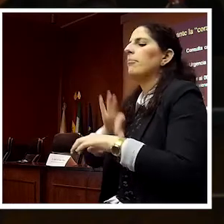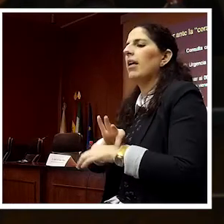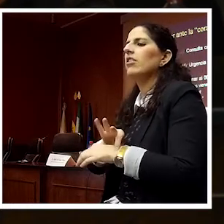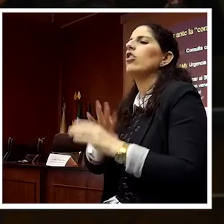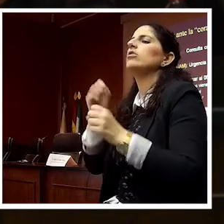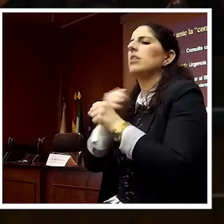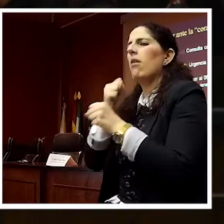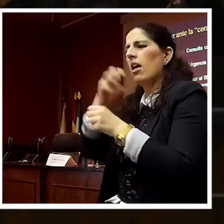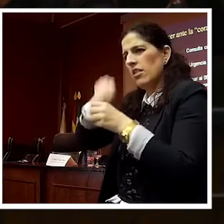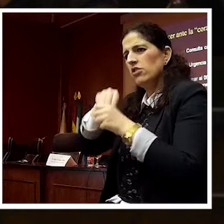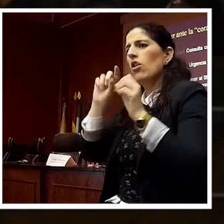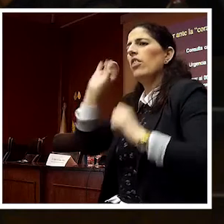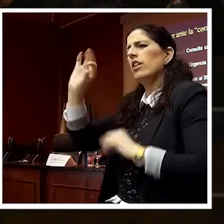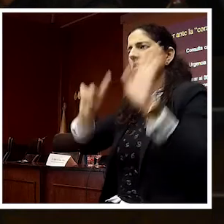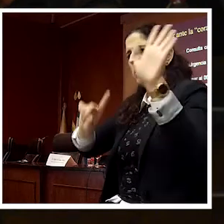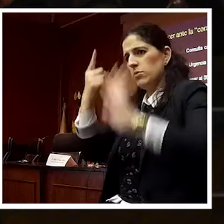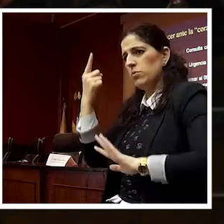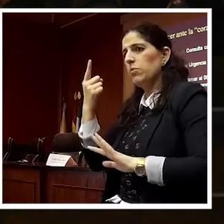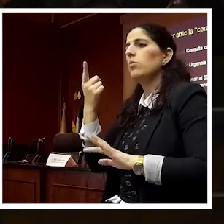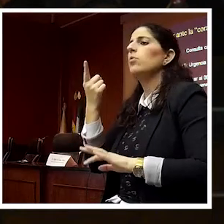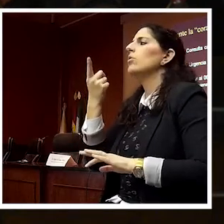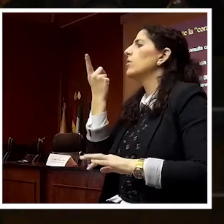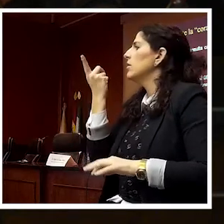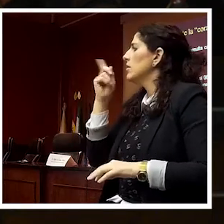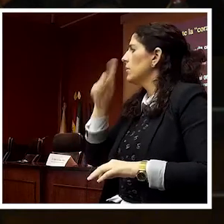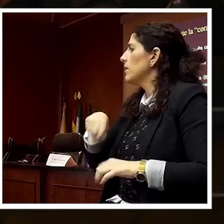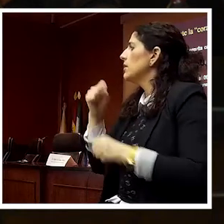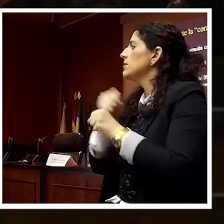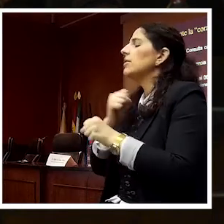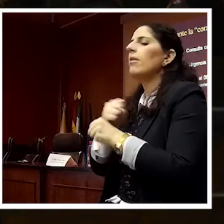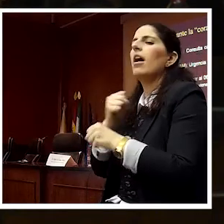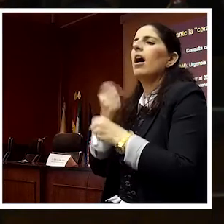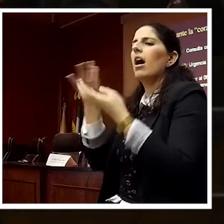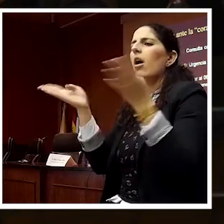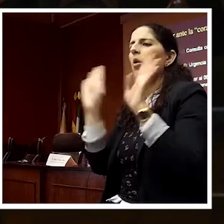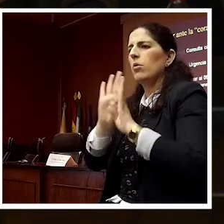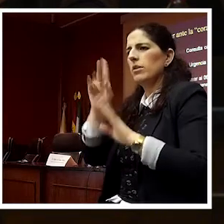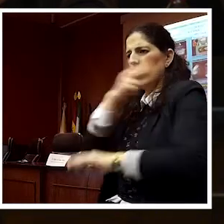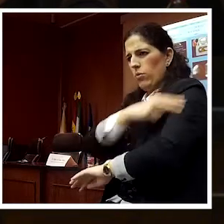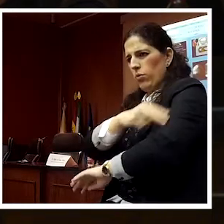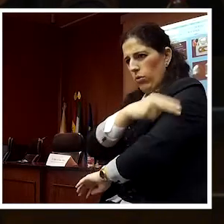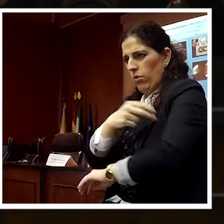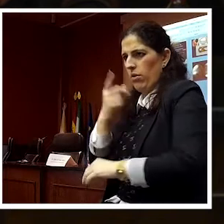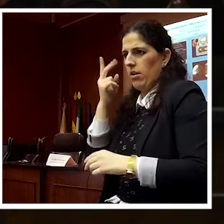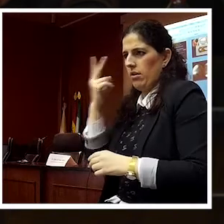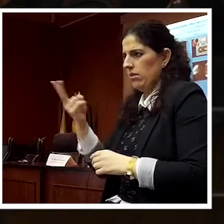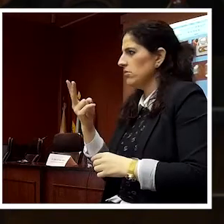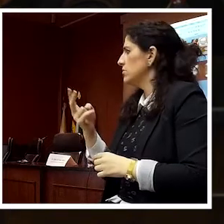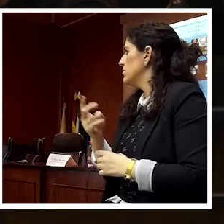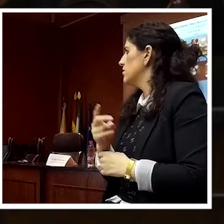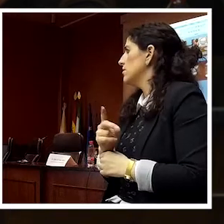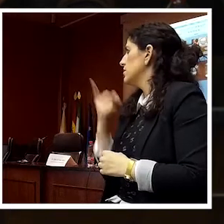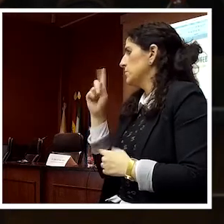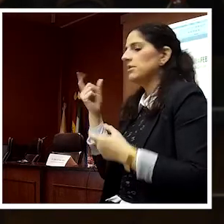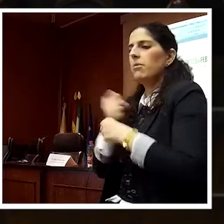médico especialista en medicina de familia del Hospital Cruz Roja, pero también es un médico